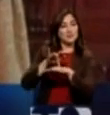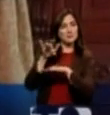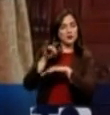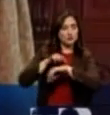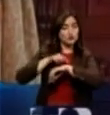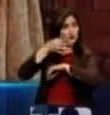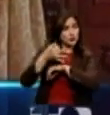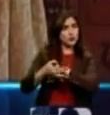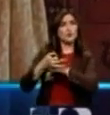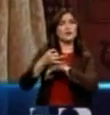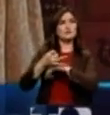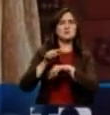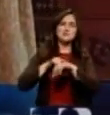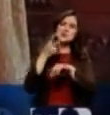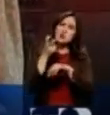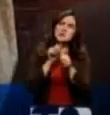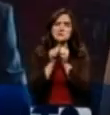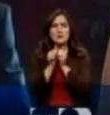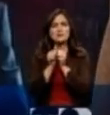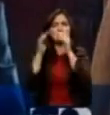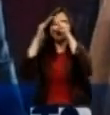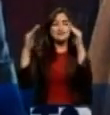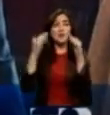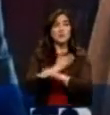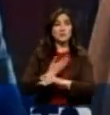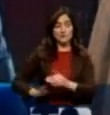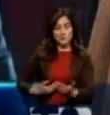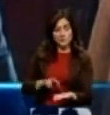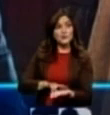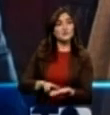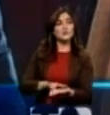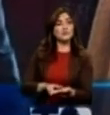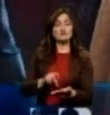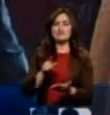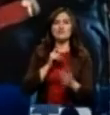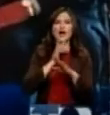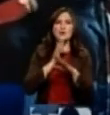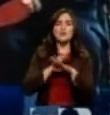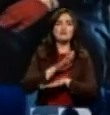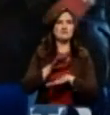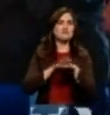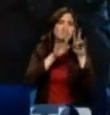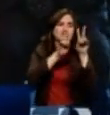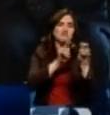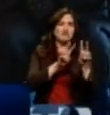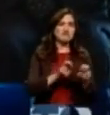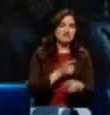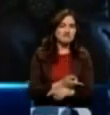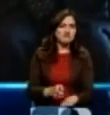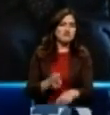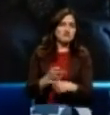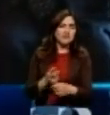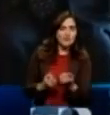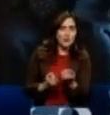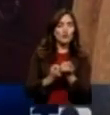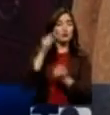el mediodía hacia el Palacio de Carondelet para la reunión que estaba prevista. Aquí han hablado acerca de diversos temas, como por ejemplo el